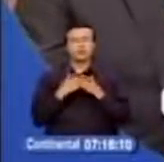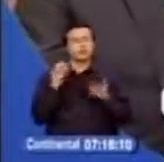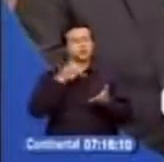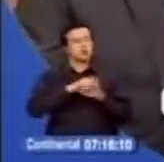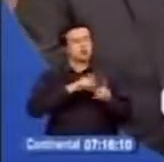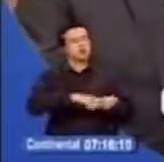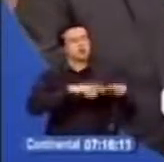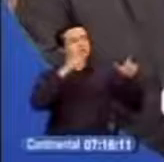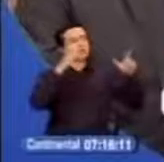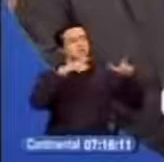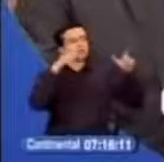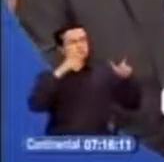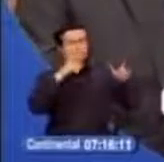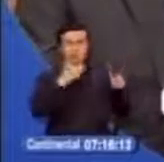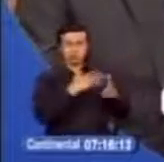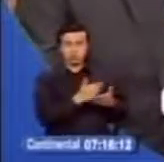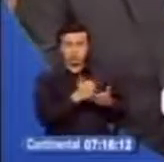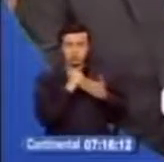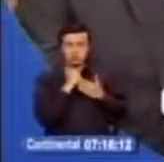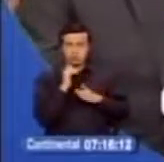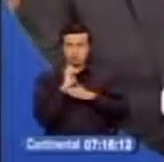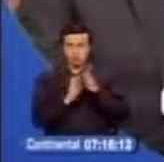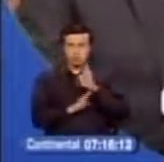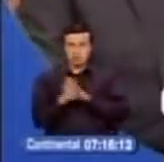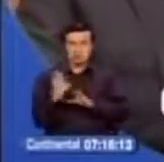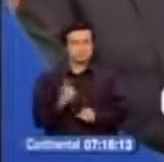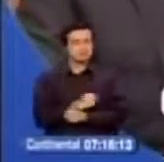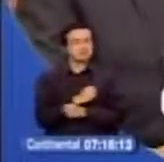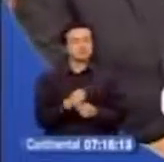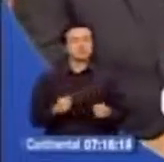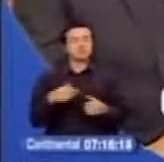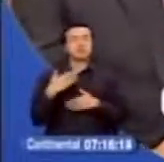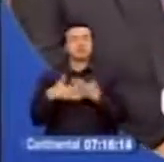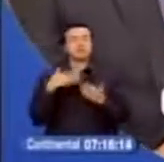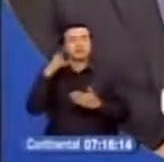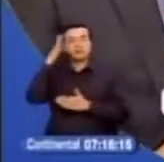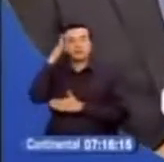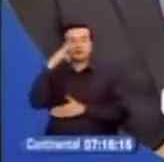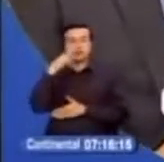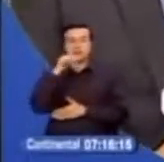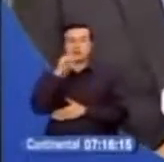metrópolis no es el camino que permite al país salir adelante. Vamos a tener la conferencia de